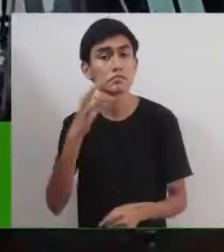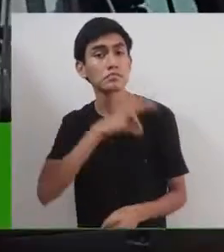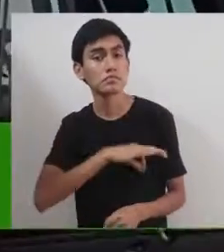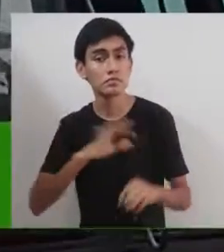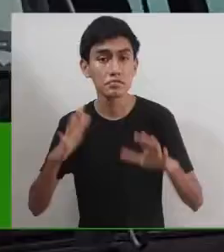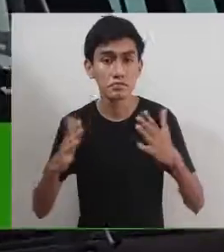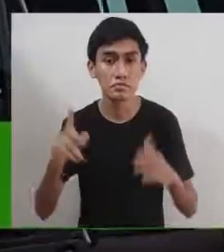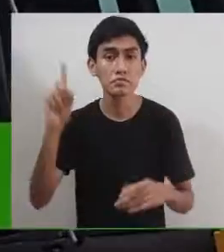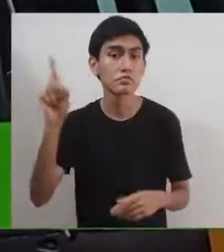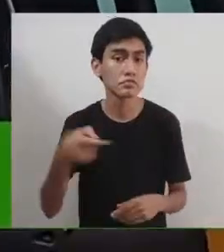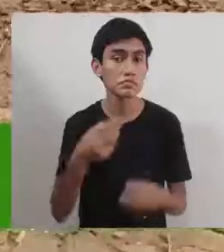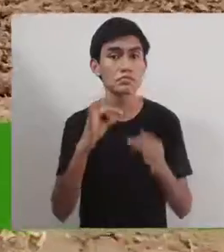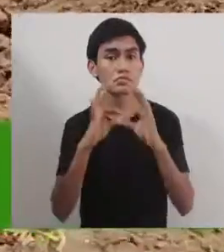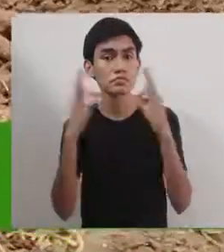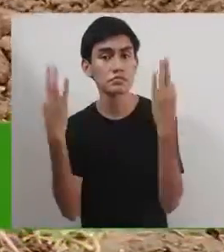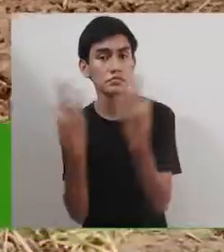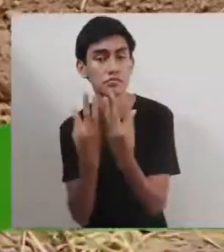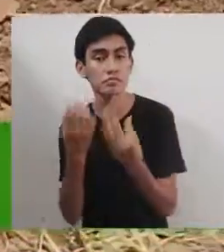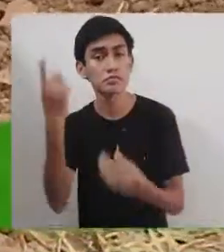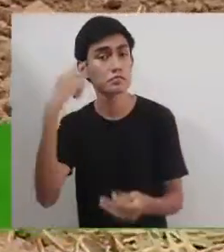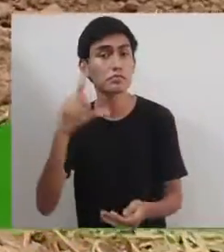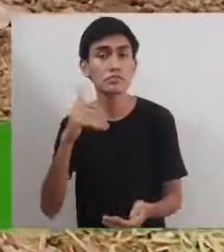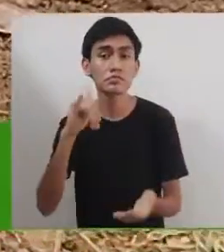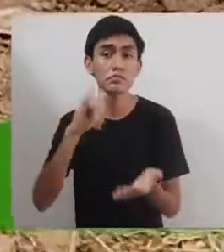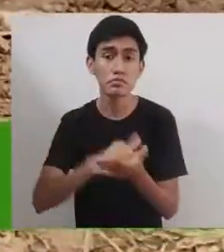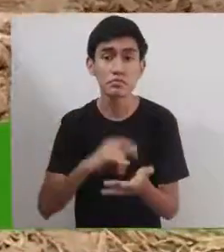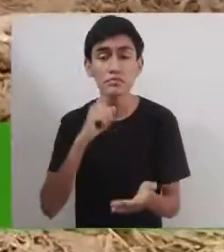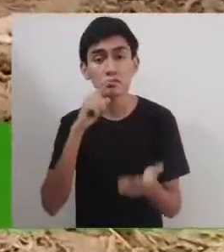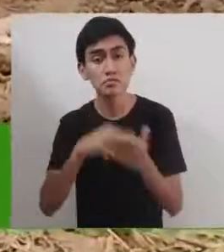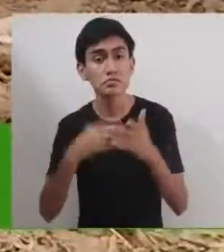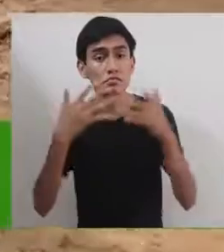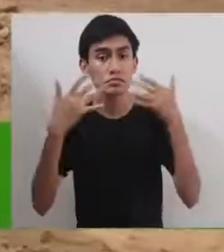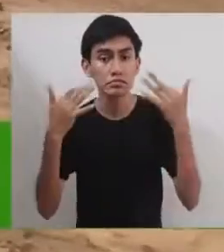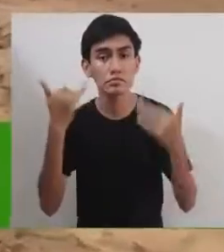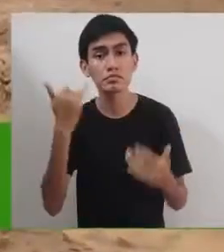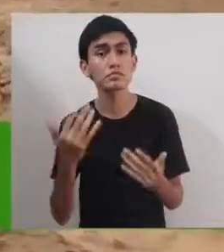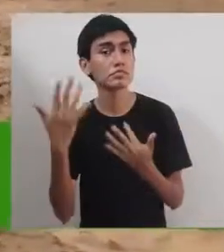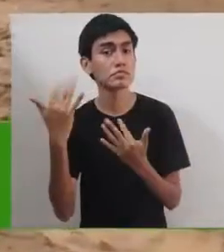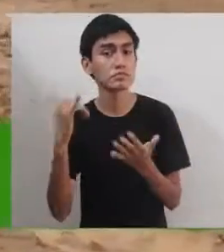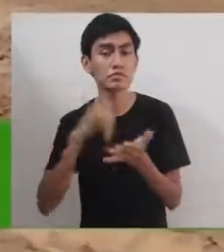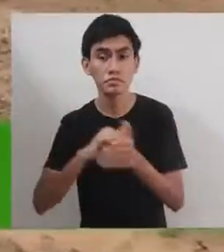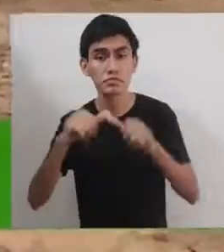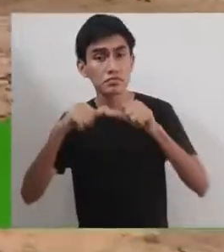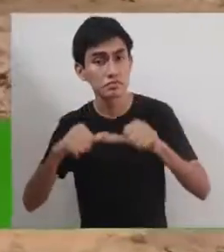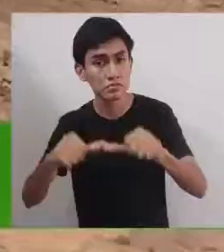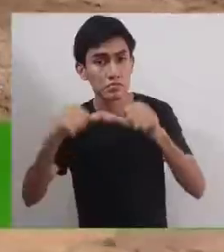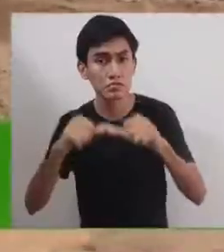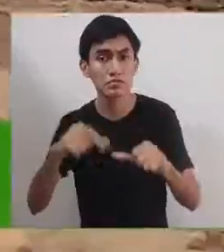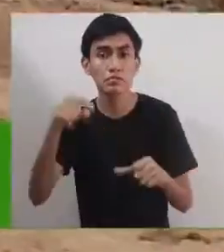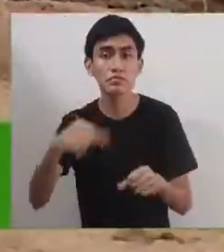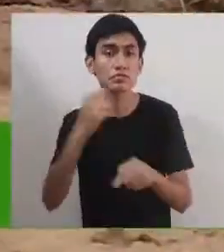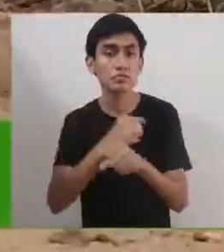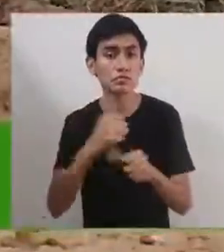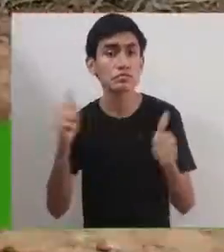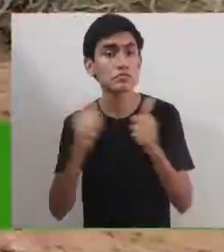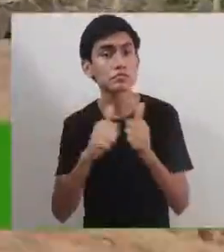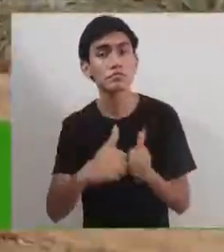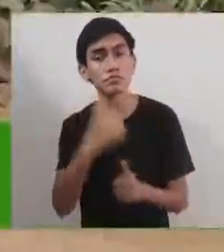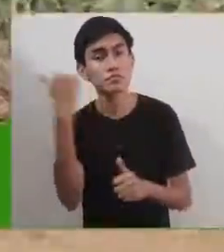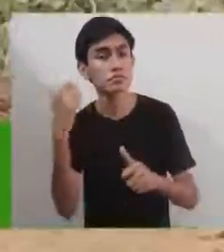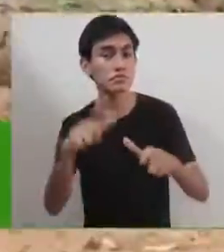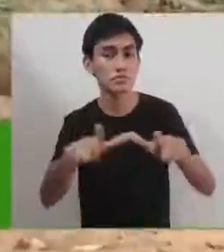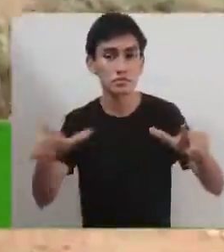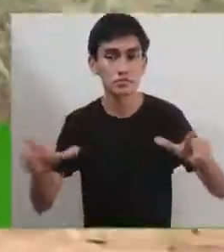beneficiando aproximadamente a 1,000 familias, por lo cual están muy agradecidos y espera que se continúe así con otros